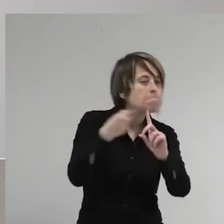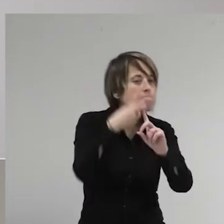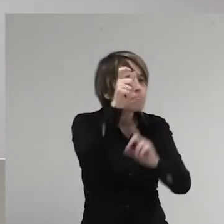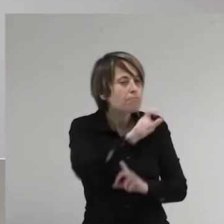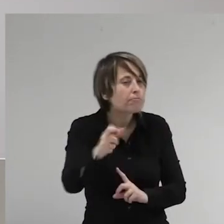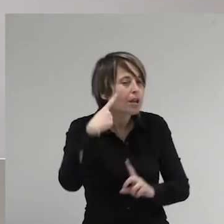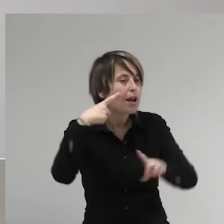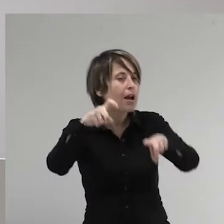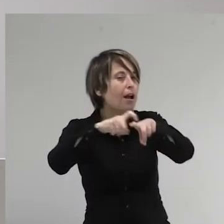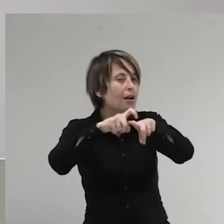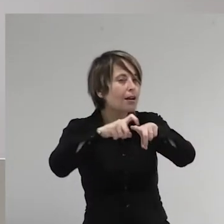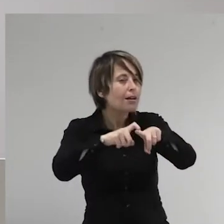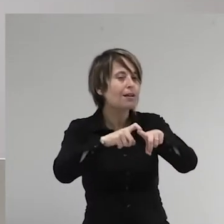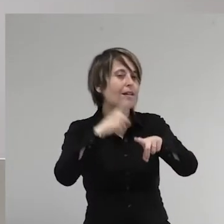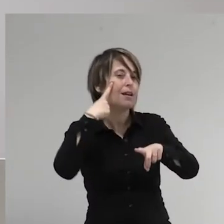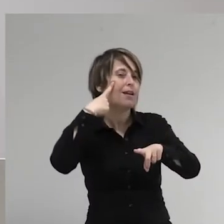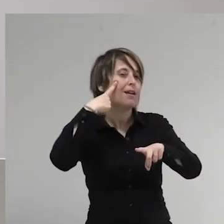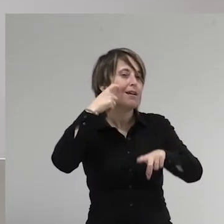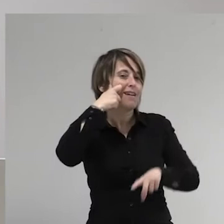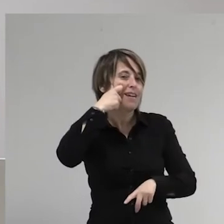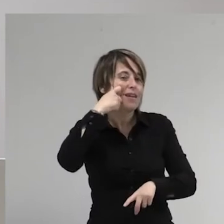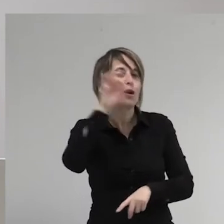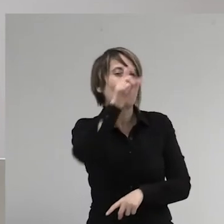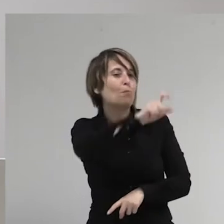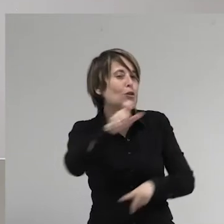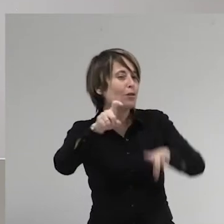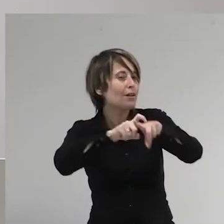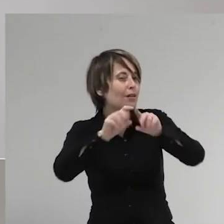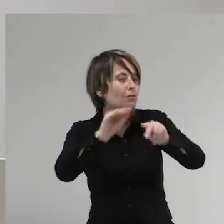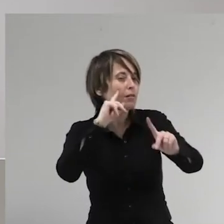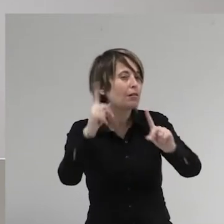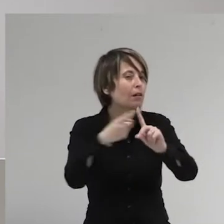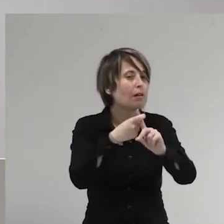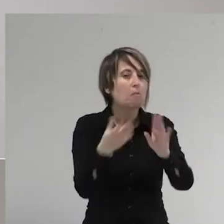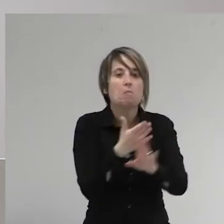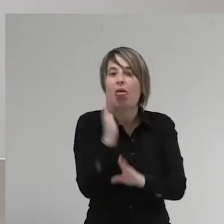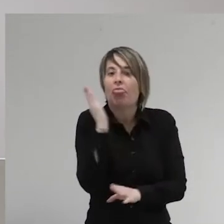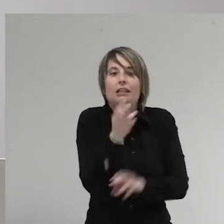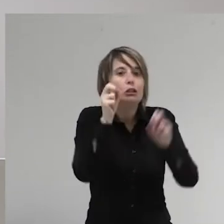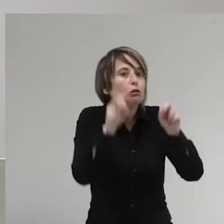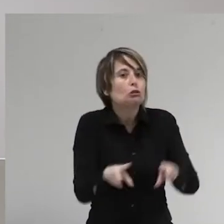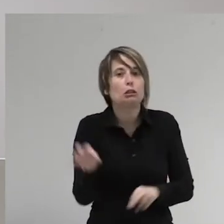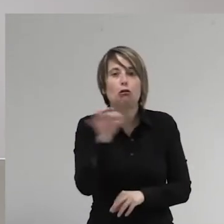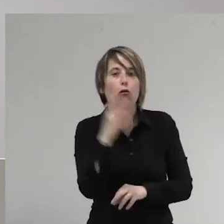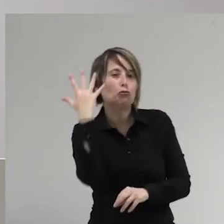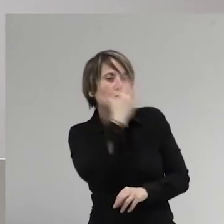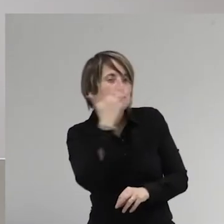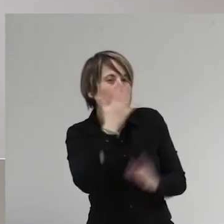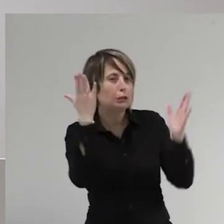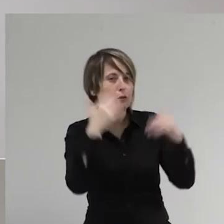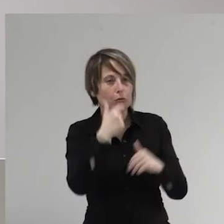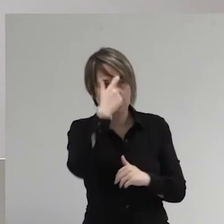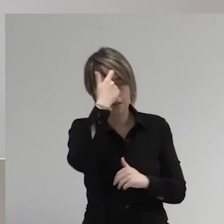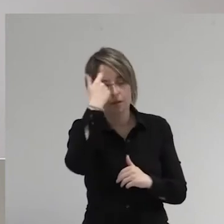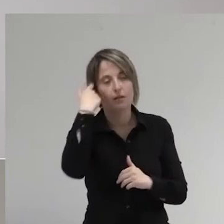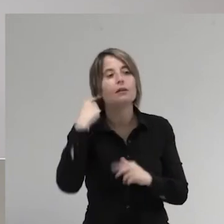las características étnicas o raciales de las personas, sin que mediase delito alguno ni sospecha razonable,